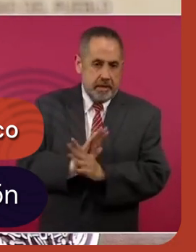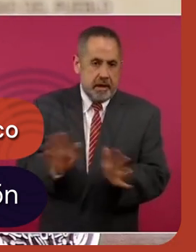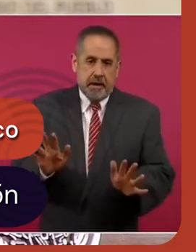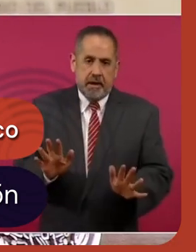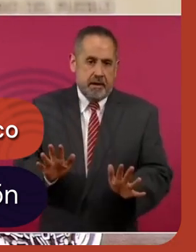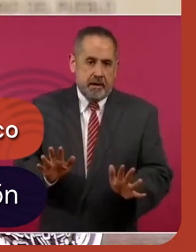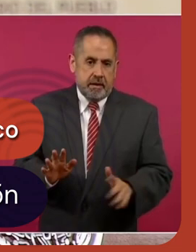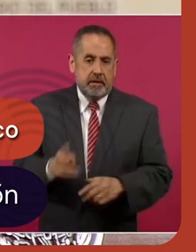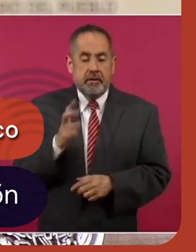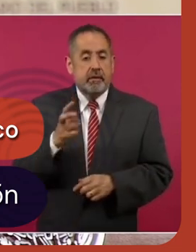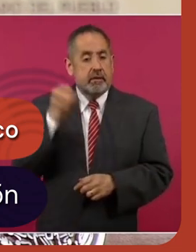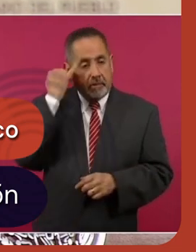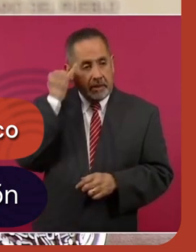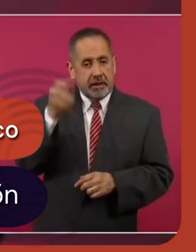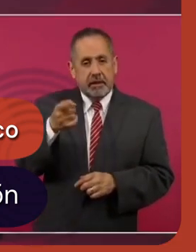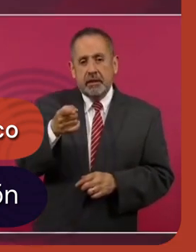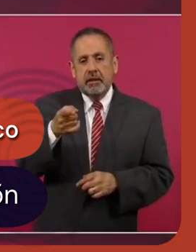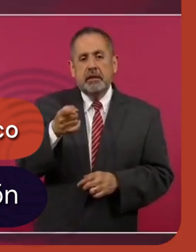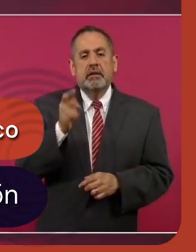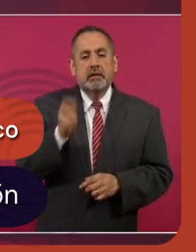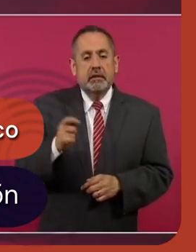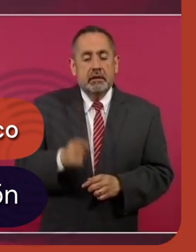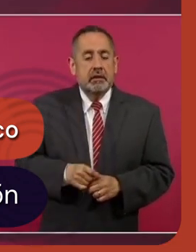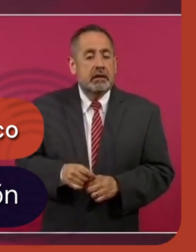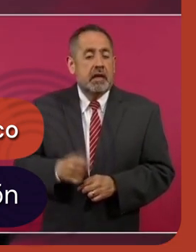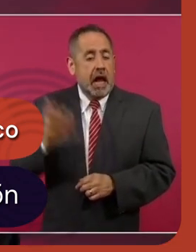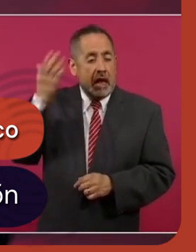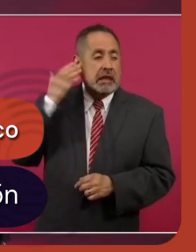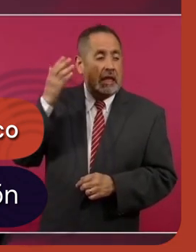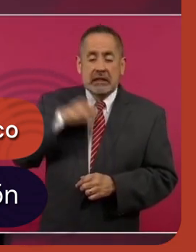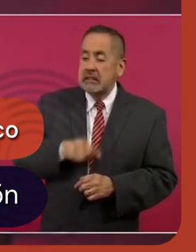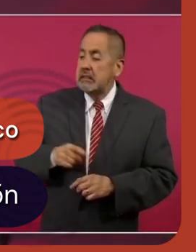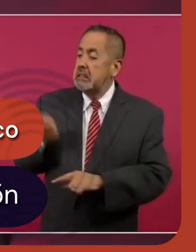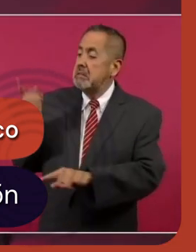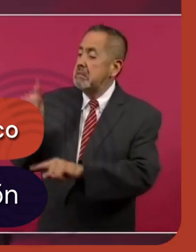Imagínense si se privatizaba todo.